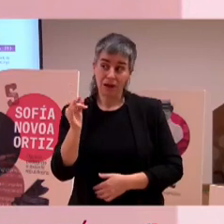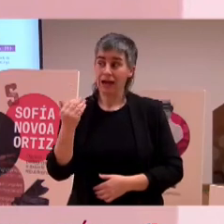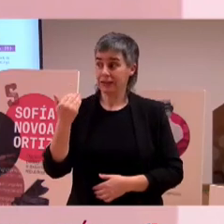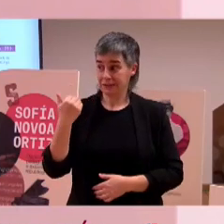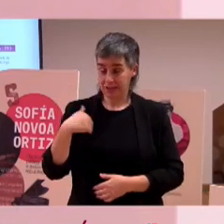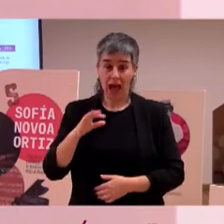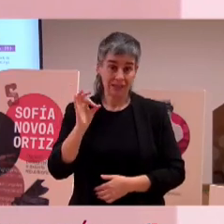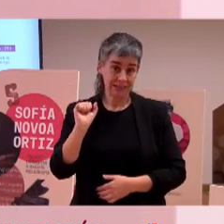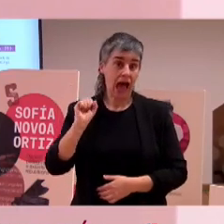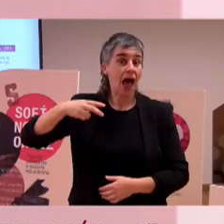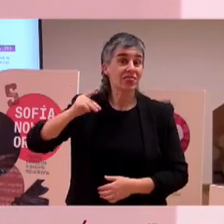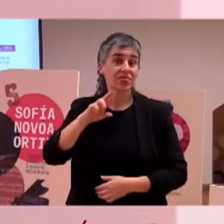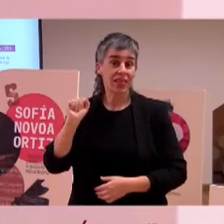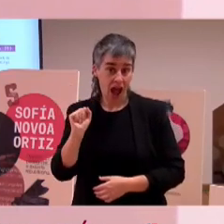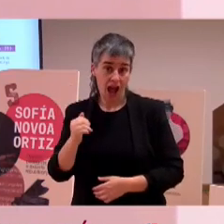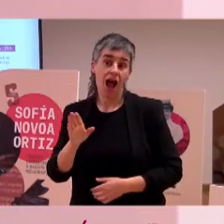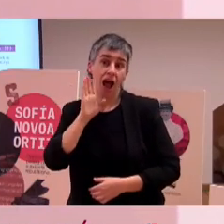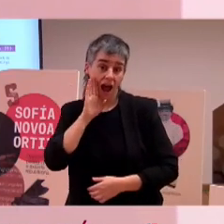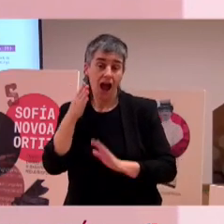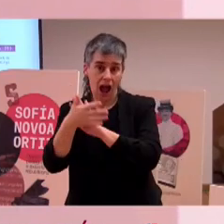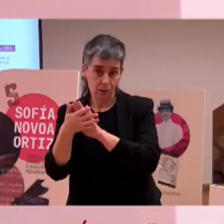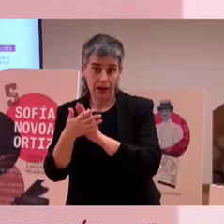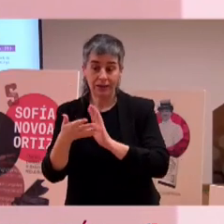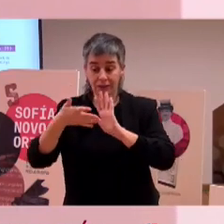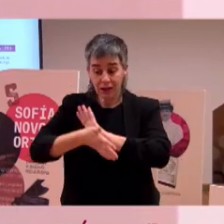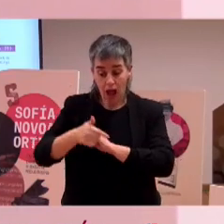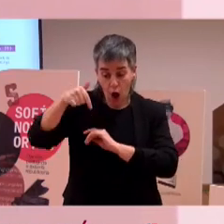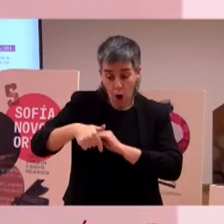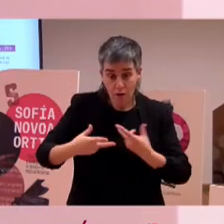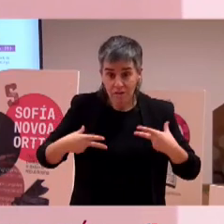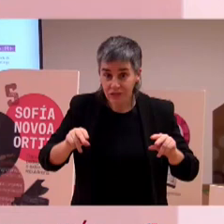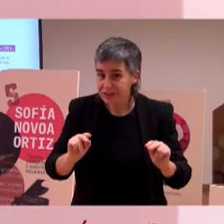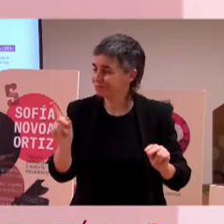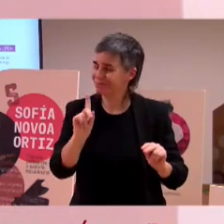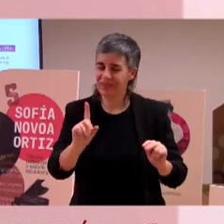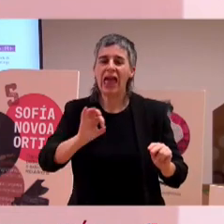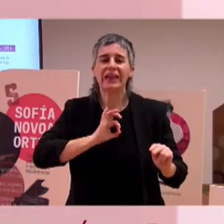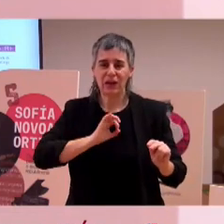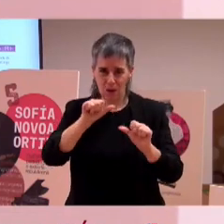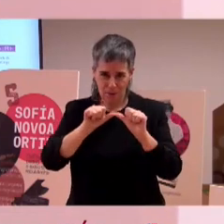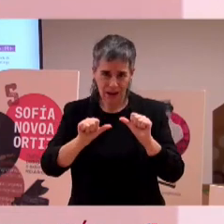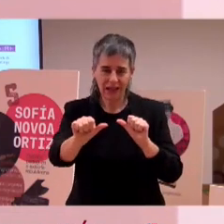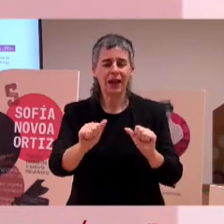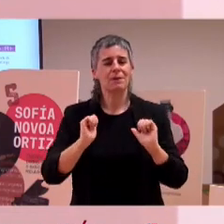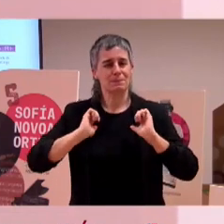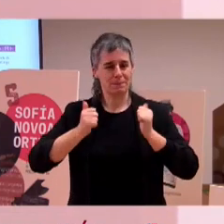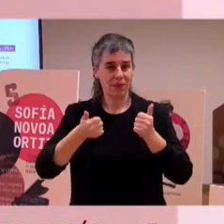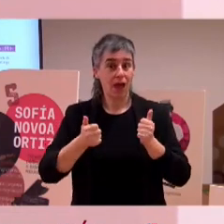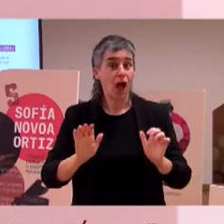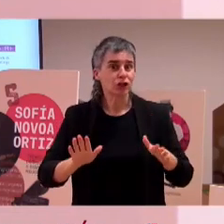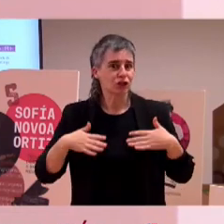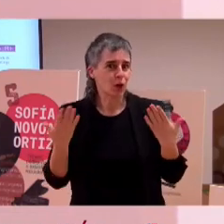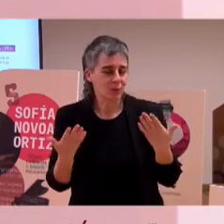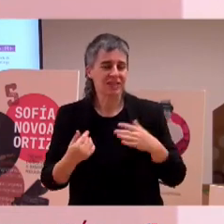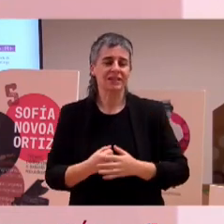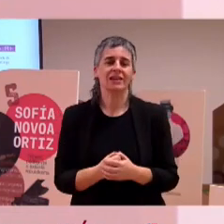que non terminamos aquí. A partir de xaneiro temos sorpresas, unha colección que está xa